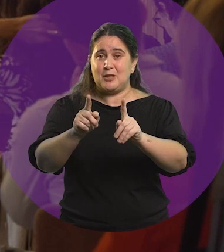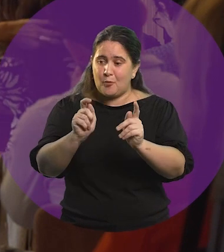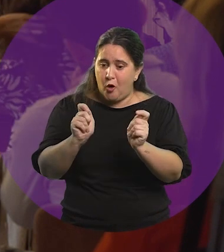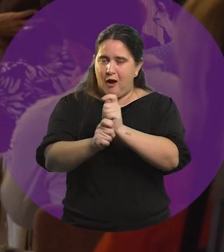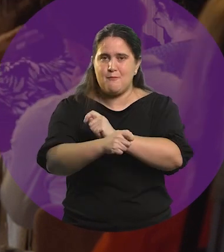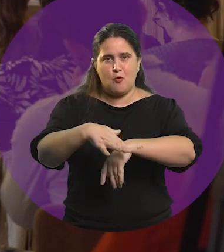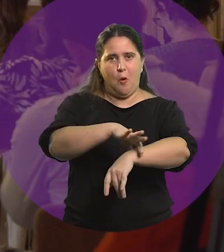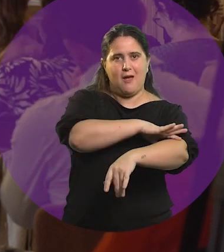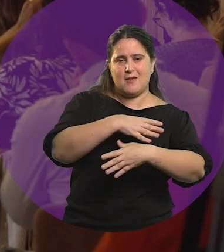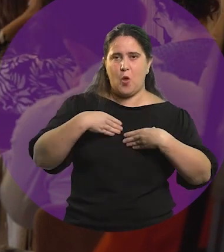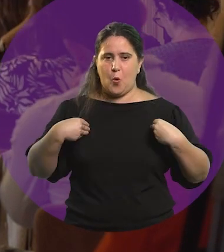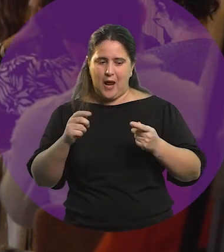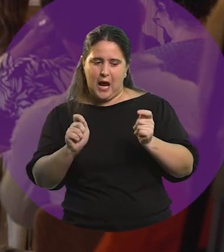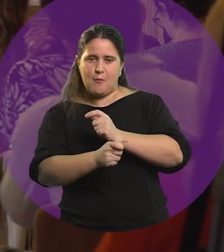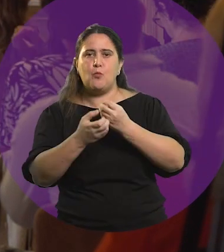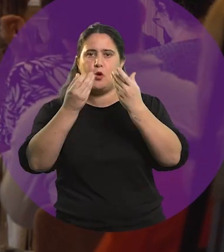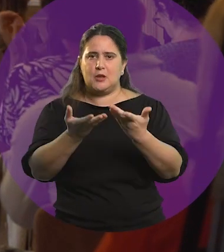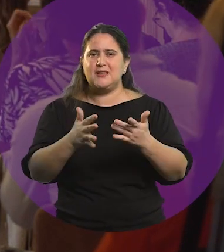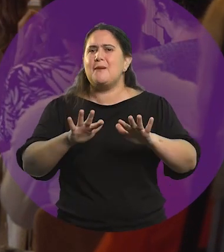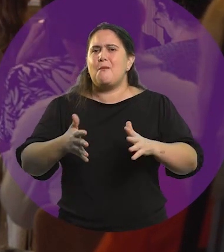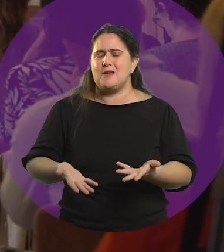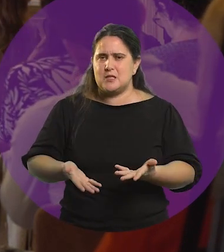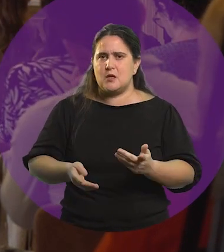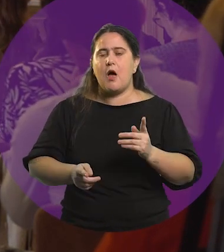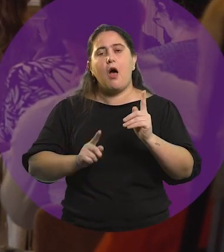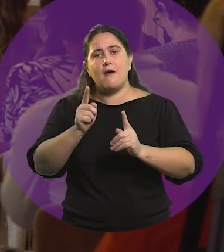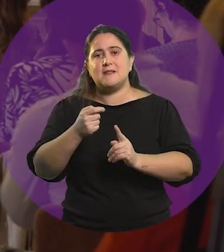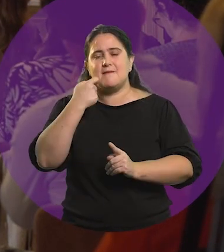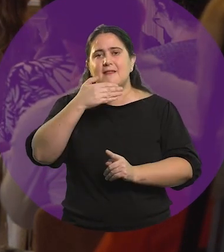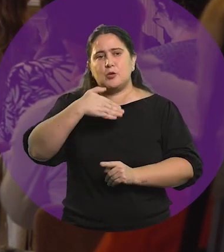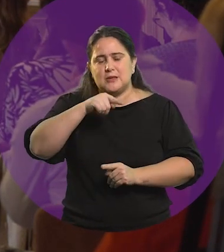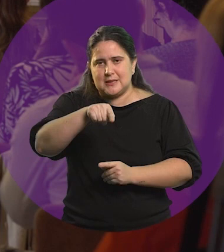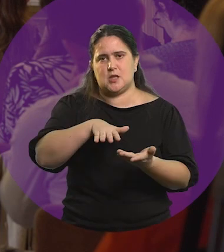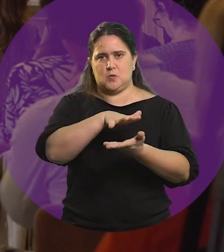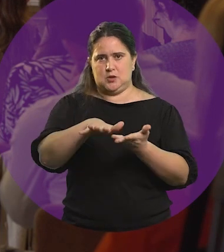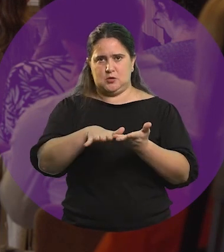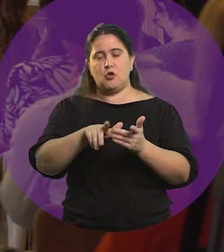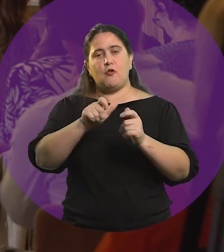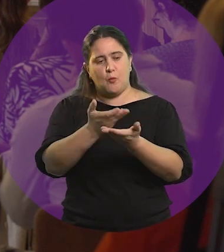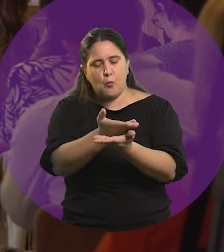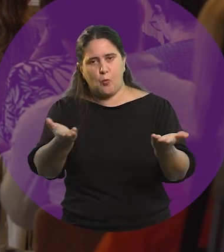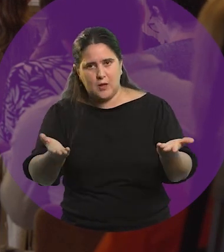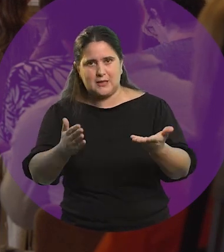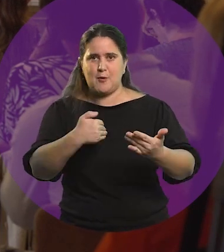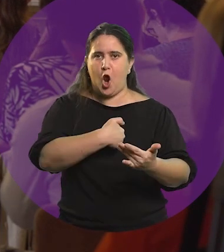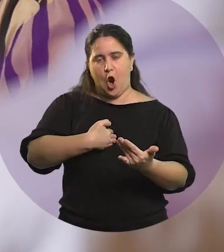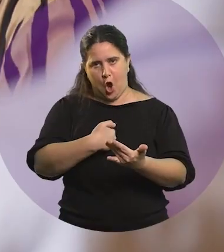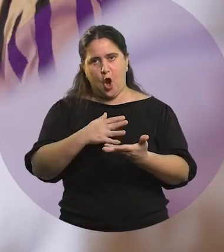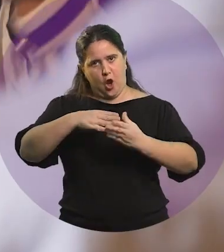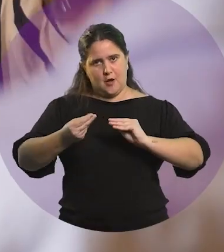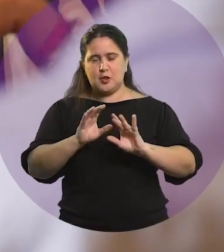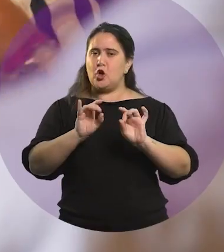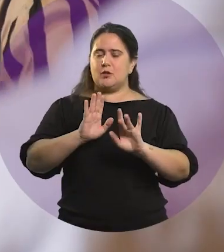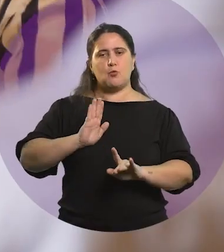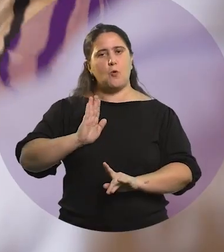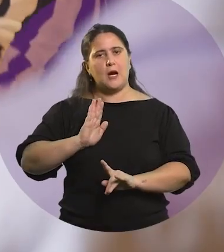se ese cambio del jardín a la escuela, qué es lo que les está pasando, entender muchas veces más esas cuestiones. Por supuesto, visibilizar los modelos de rol, y no me refiero a